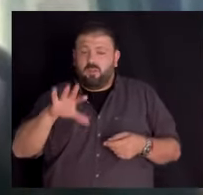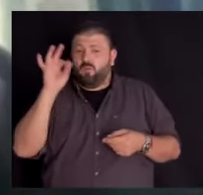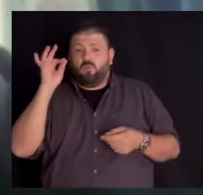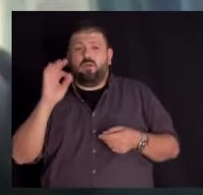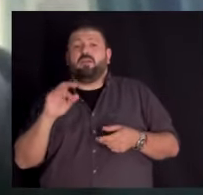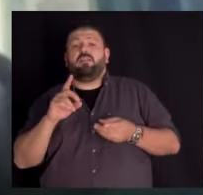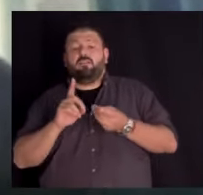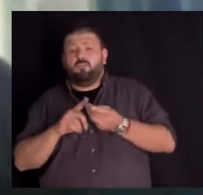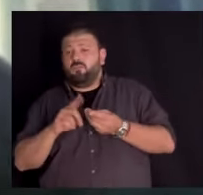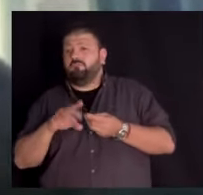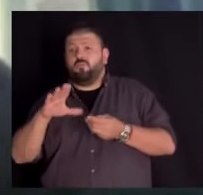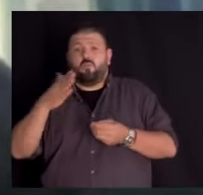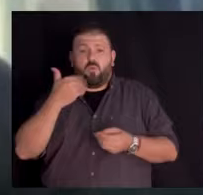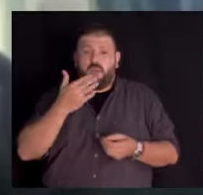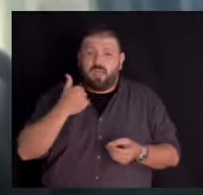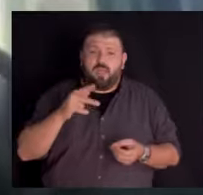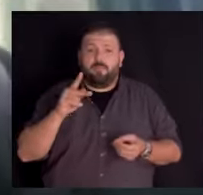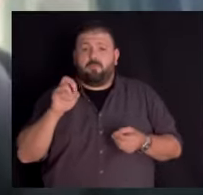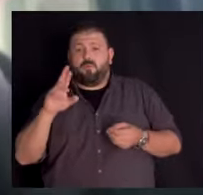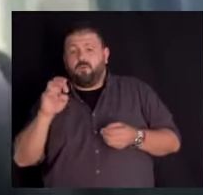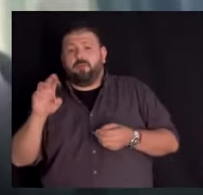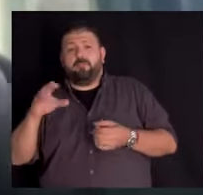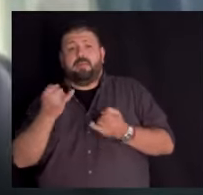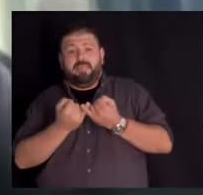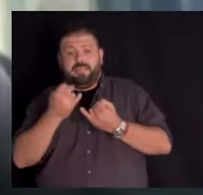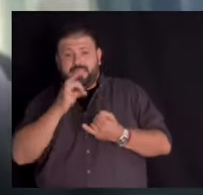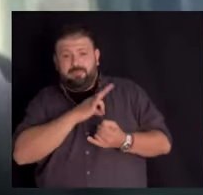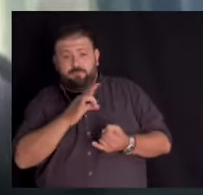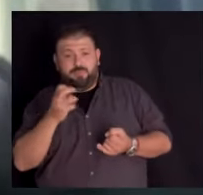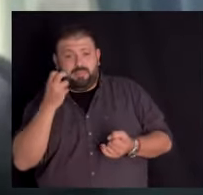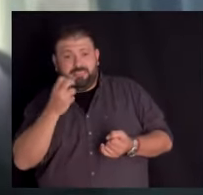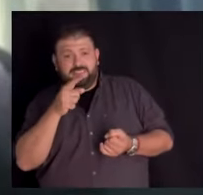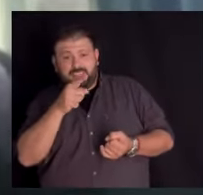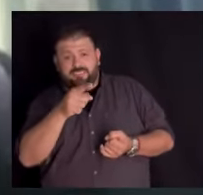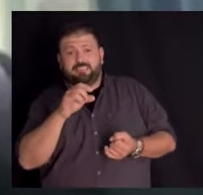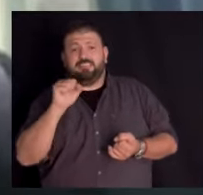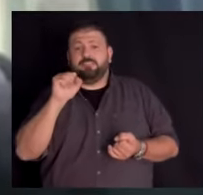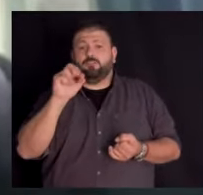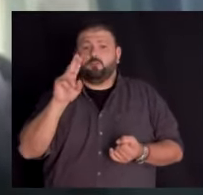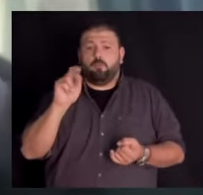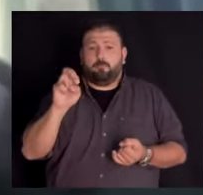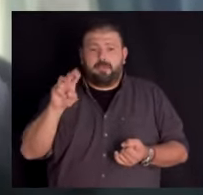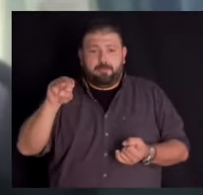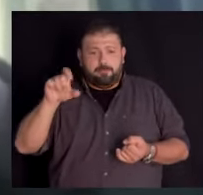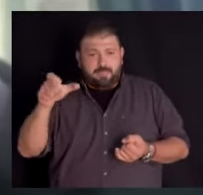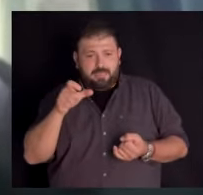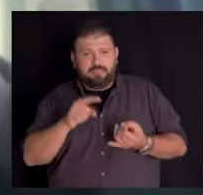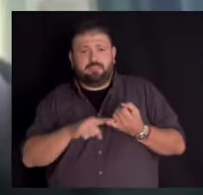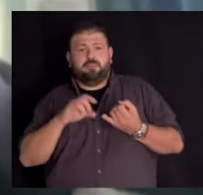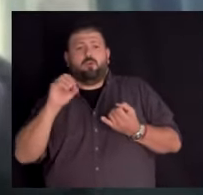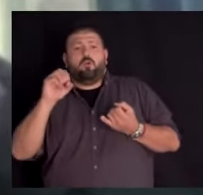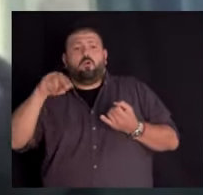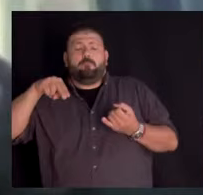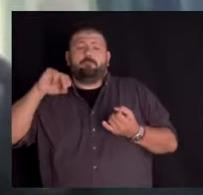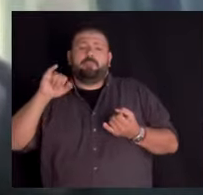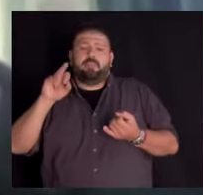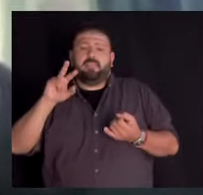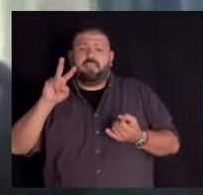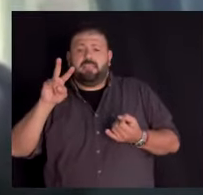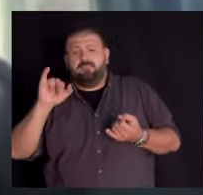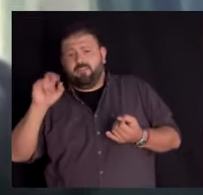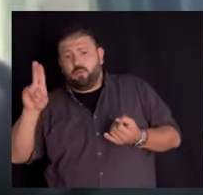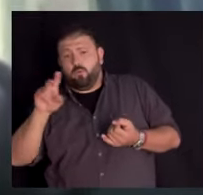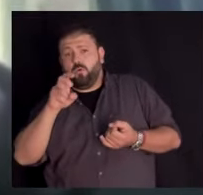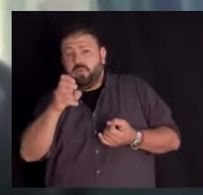hay Power Maker, ¿sí? Pues dale el Super Mix, dale el OmniView, que también le va a ayudar